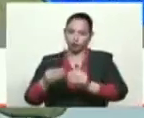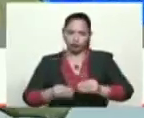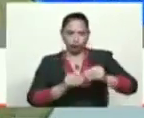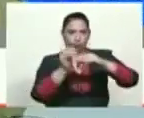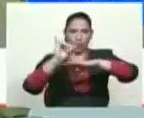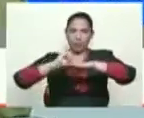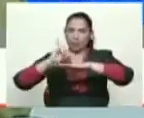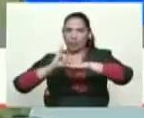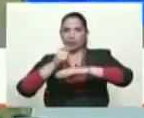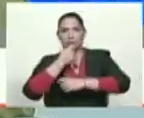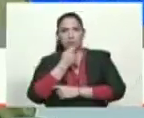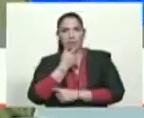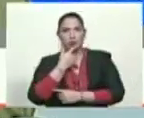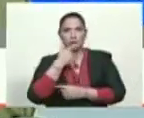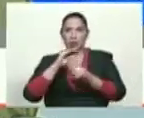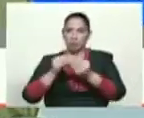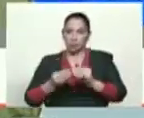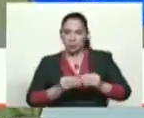bién funcionales